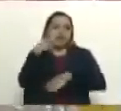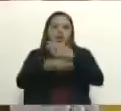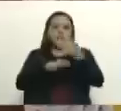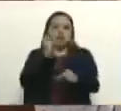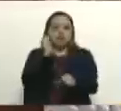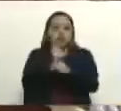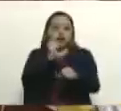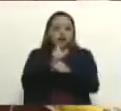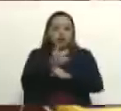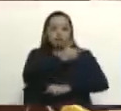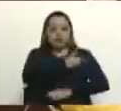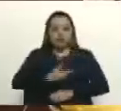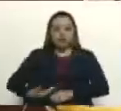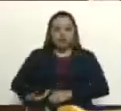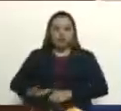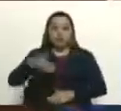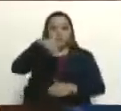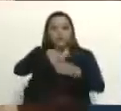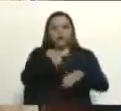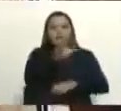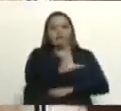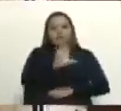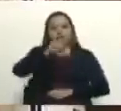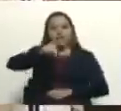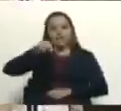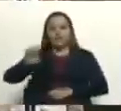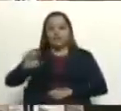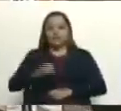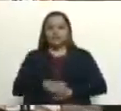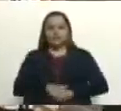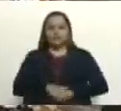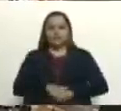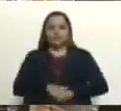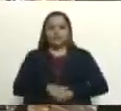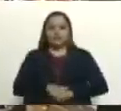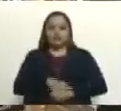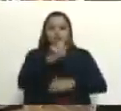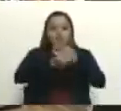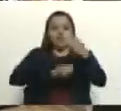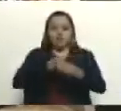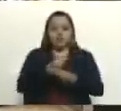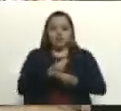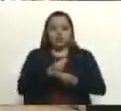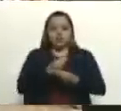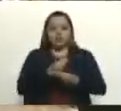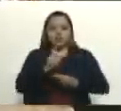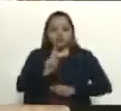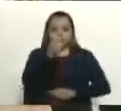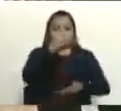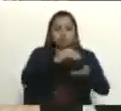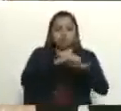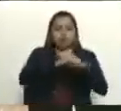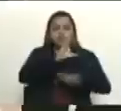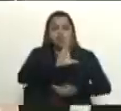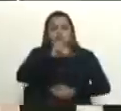el cargo de presidenta del Poder Electoral desde que fue creada el Consejo Nacional Electoral en el año